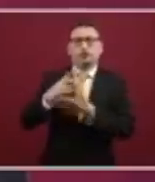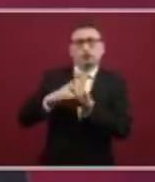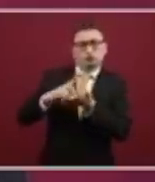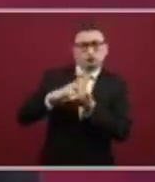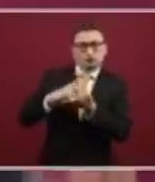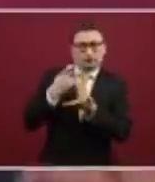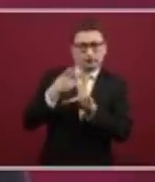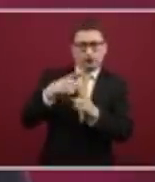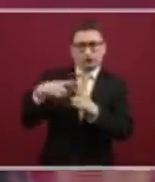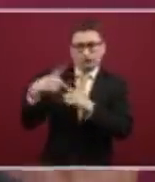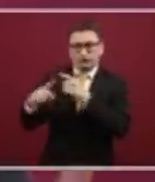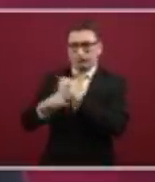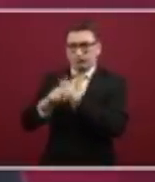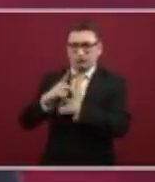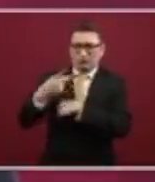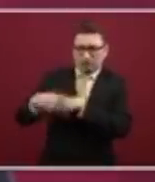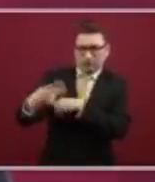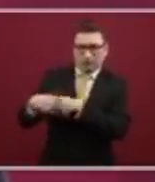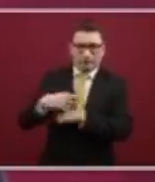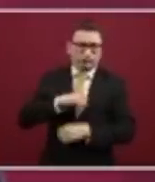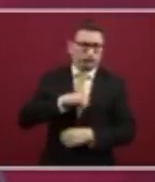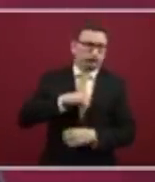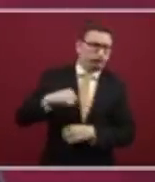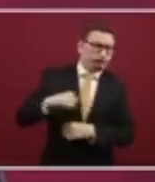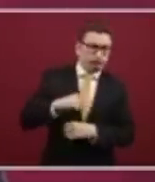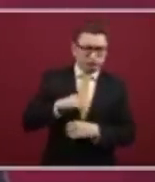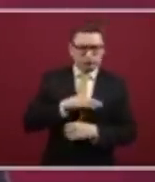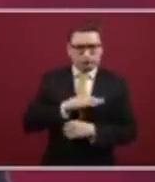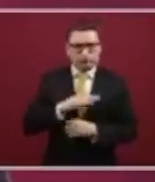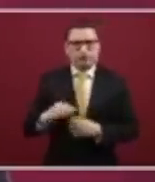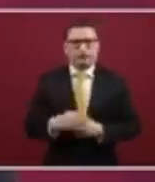ante cualquier otra insinuación,